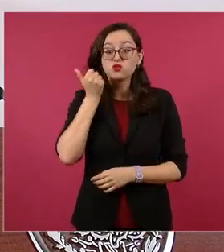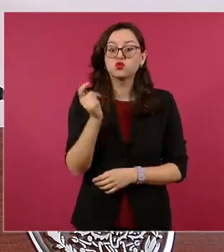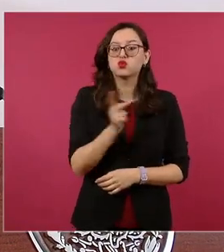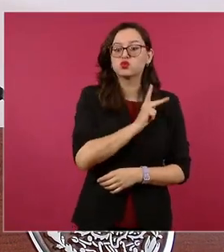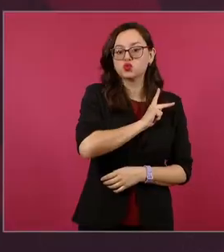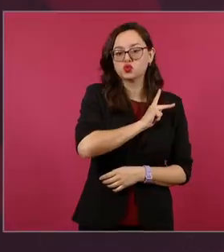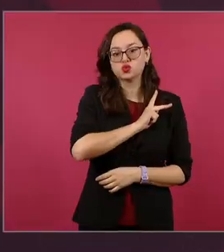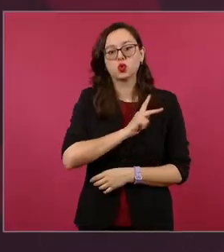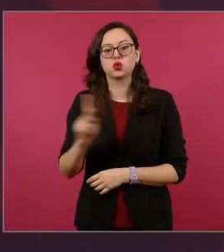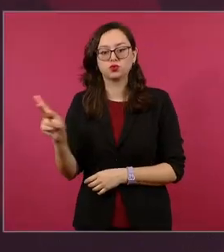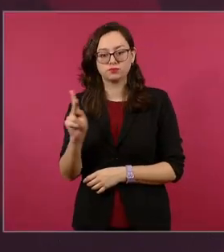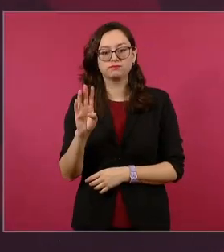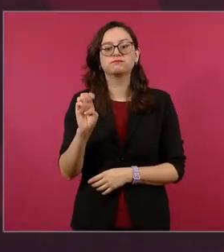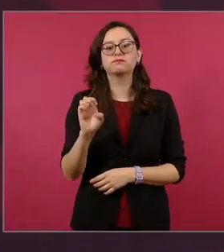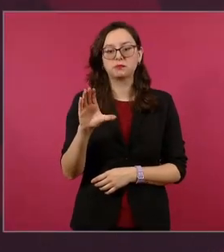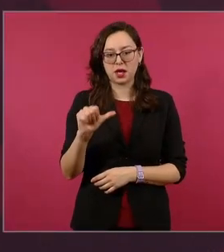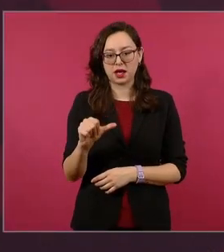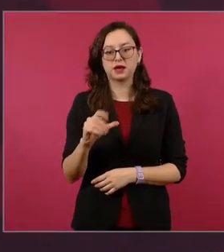reciben una beca